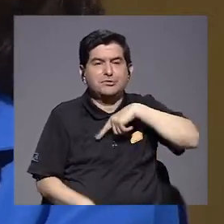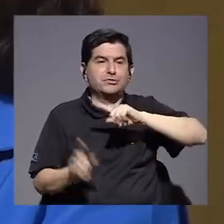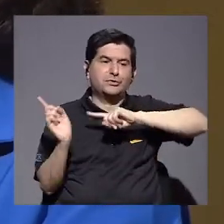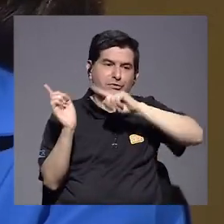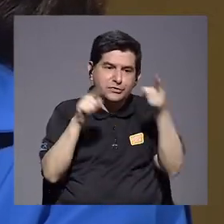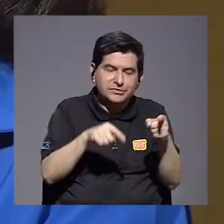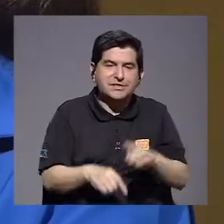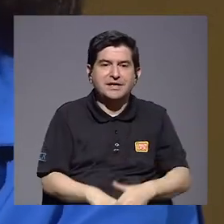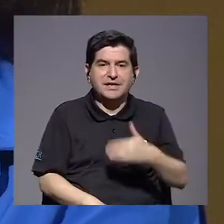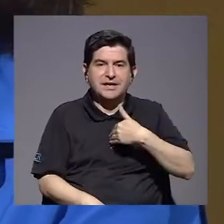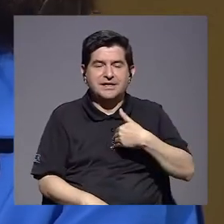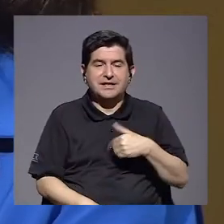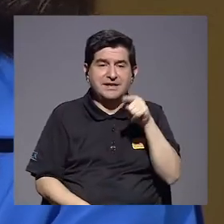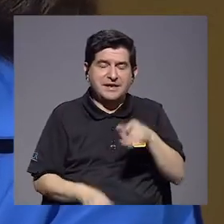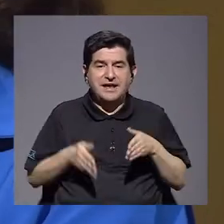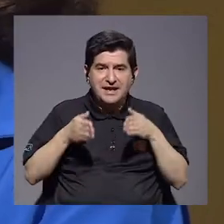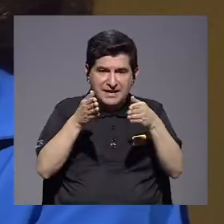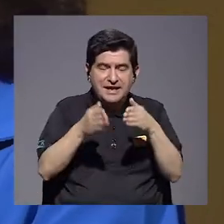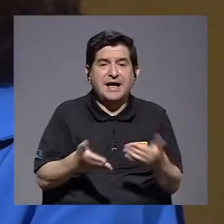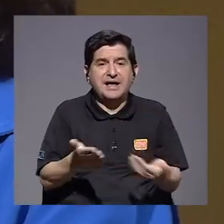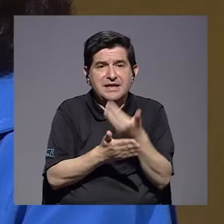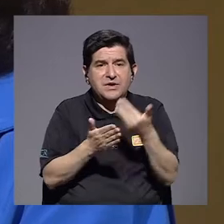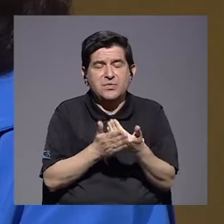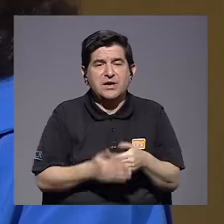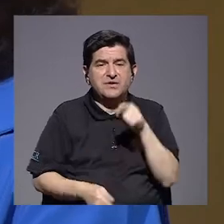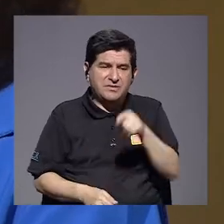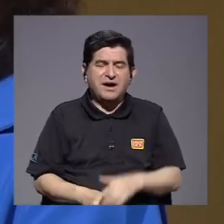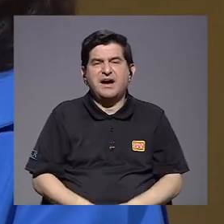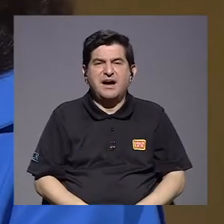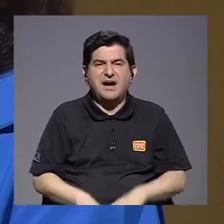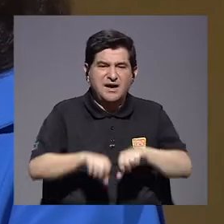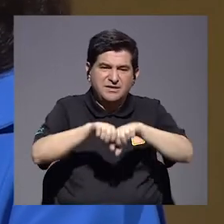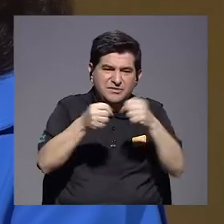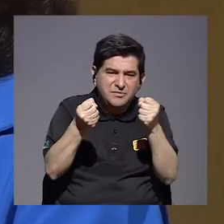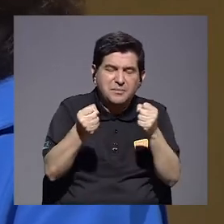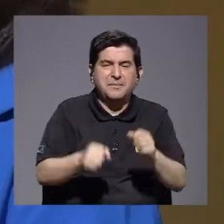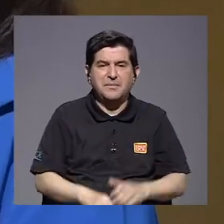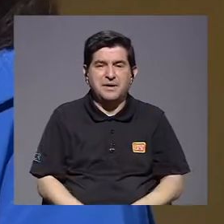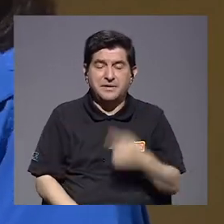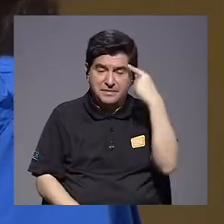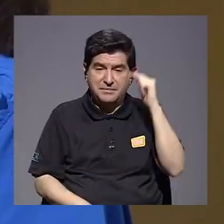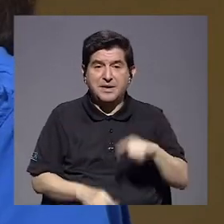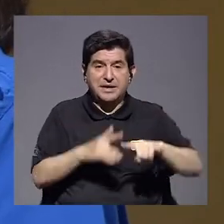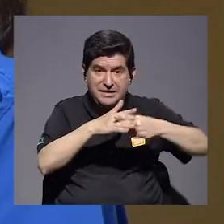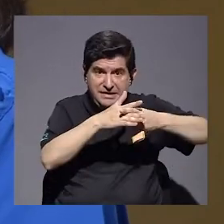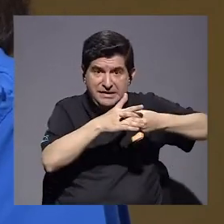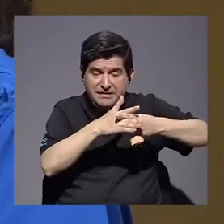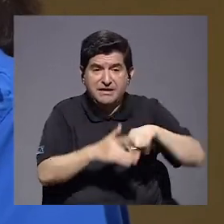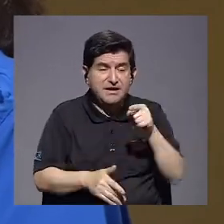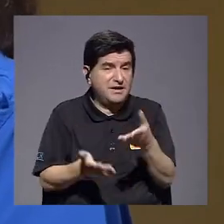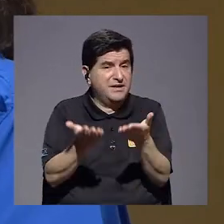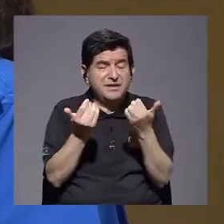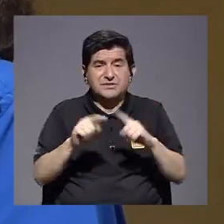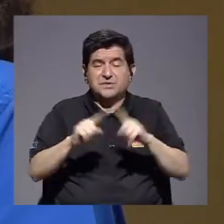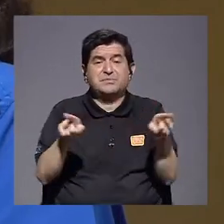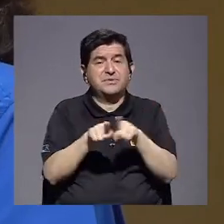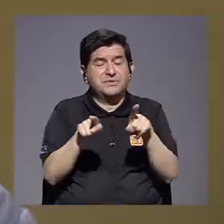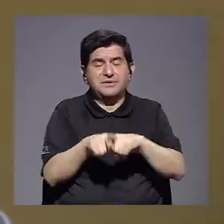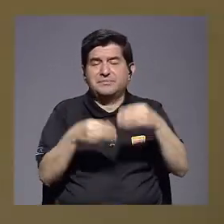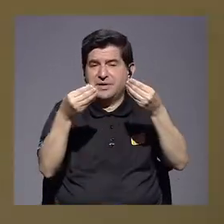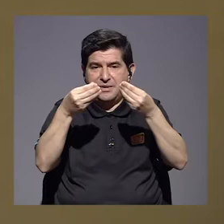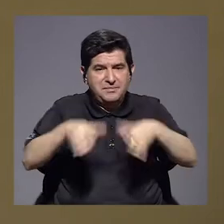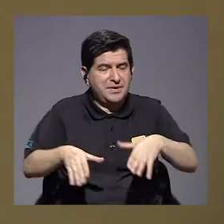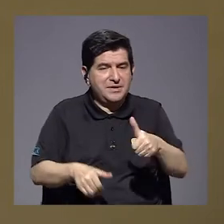corresponde ir y tener que romper la calle, que es nueva, para poder reparar la fuga. Yo creo que nadie quisiera eso, pero tampoco podemos